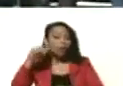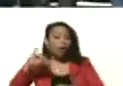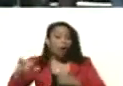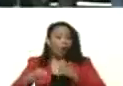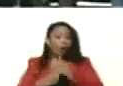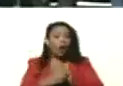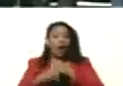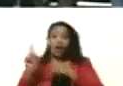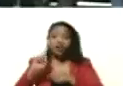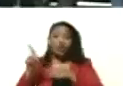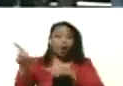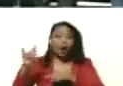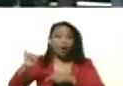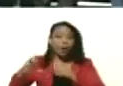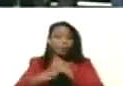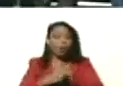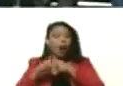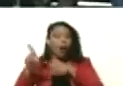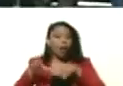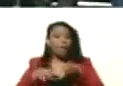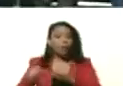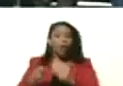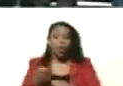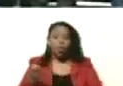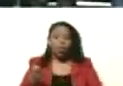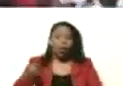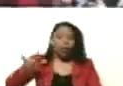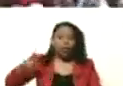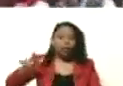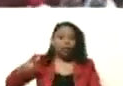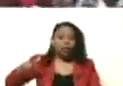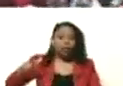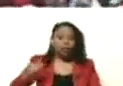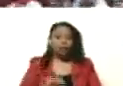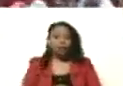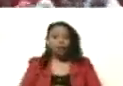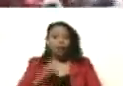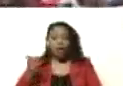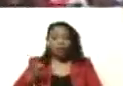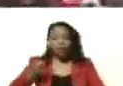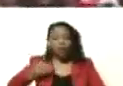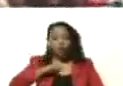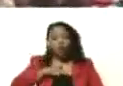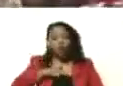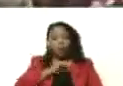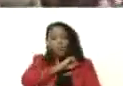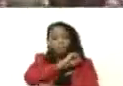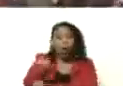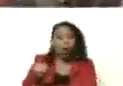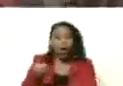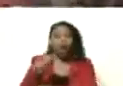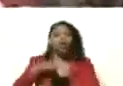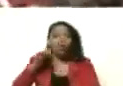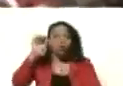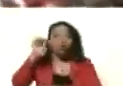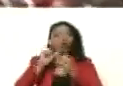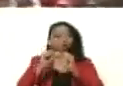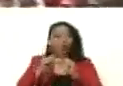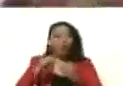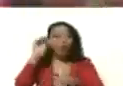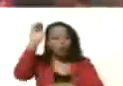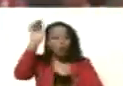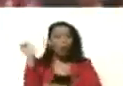es Juanito Alimaña, es el imperialismo que lo tiene aquí. Son ellos y nosotros los estamos derrotando y los vamos a seguir